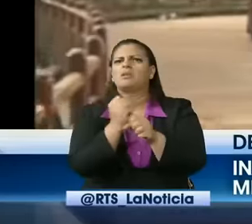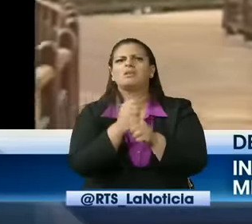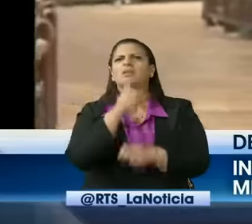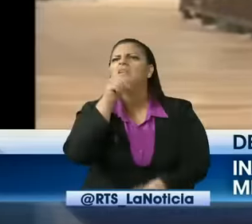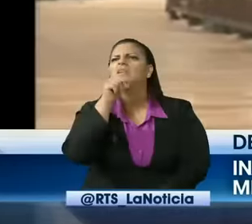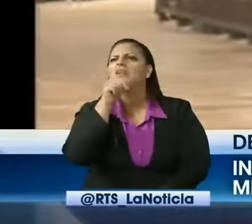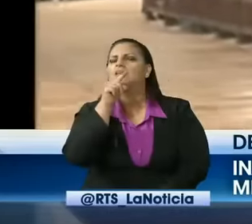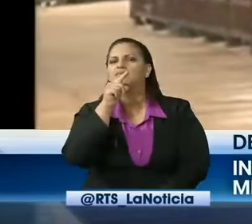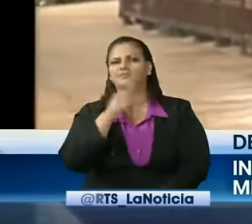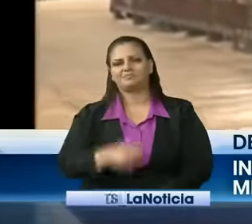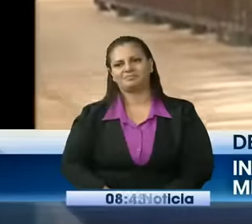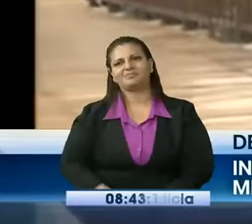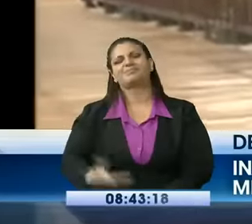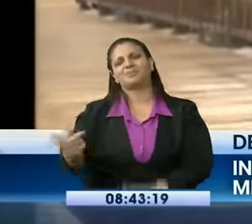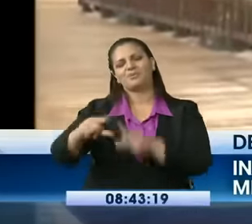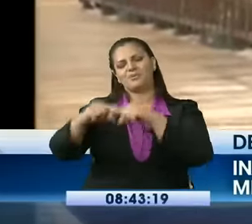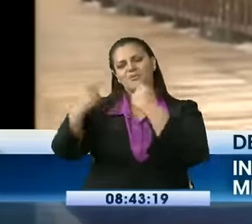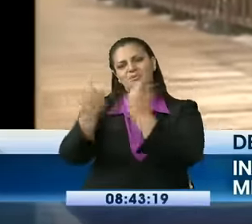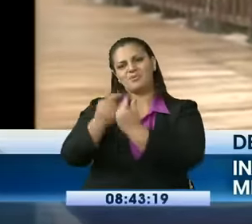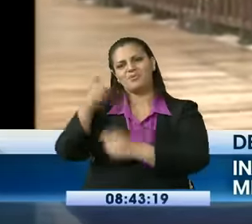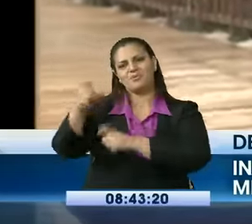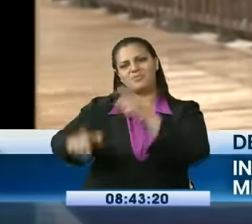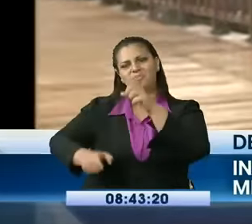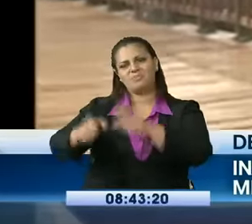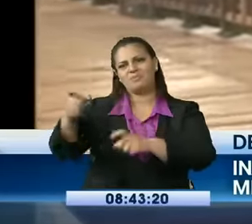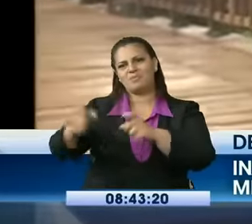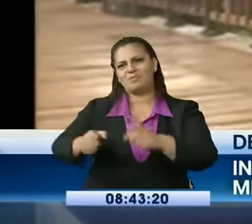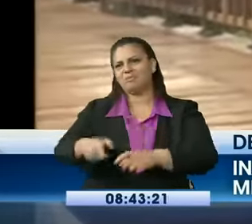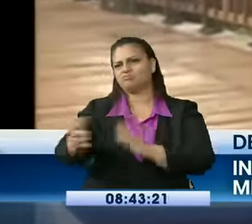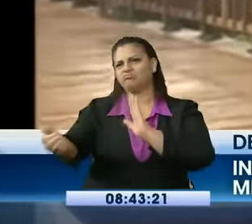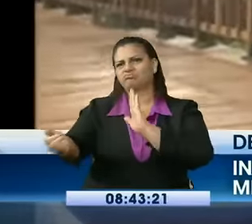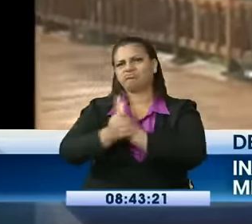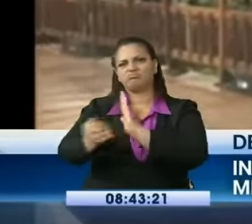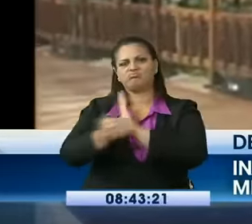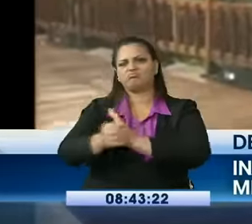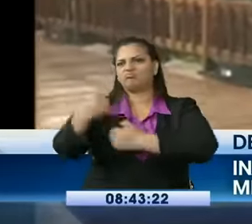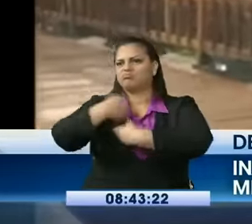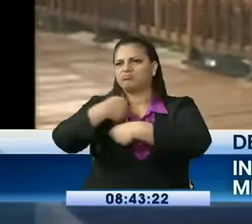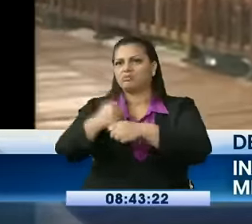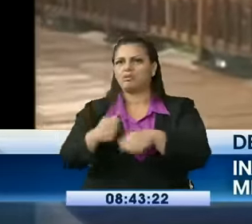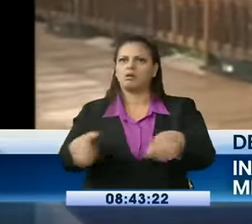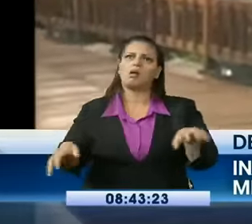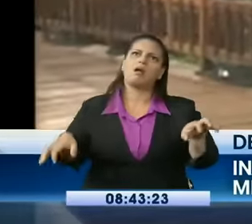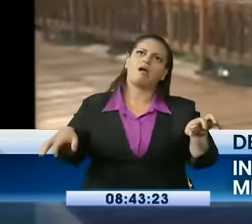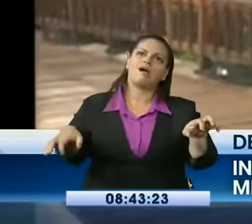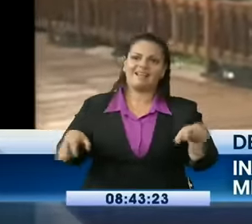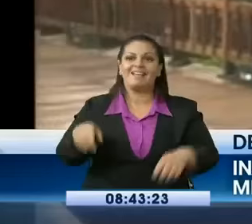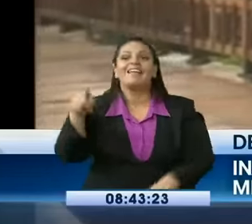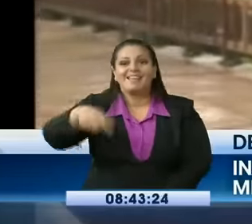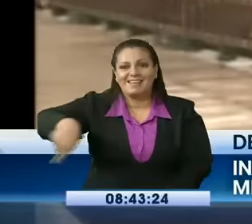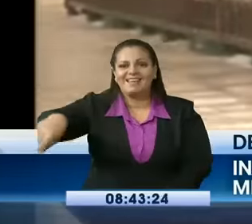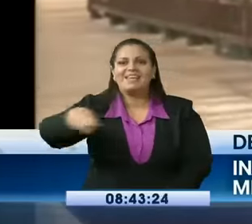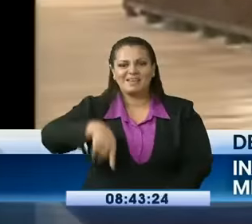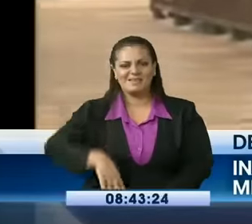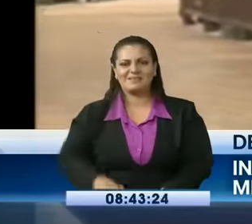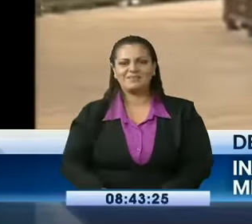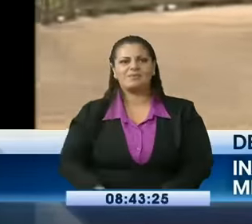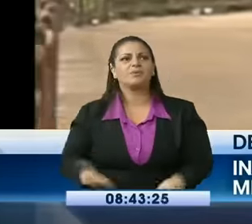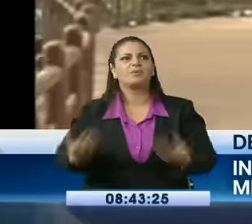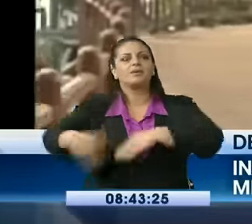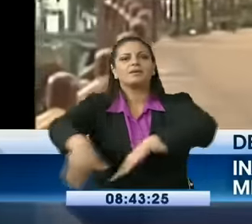fueron elaborados por los artesanos, los famosos artesanos de la calle 6 de marzo, los que elaboran también los monigotes de fin de año. Es un grupo grande